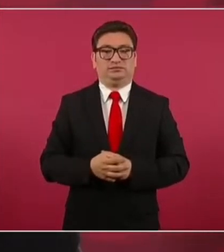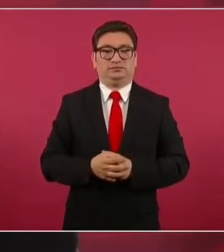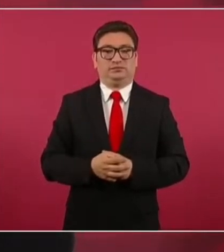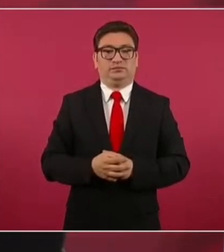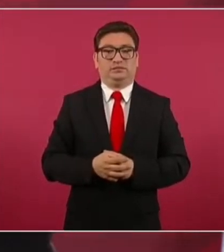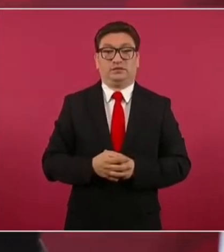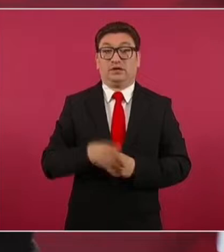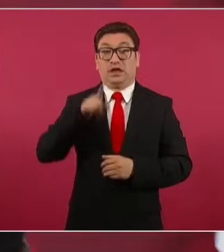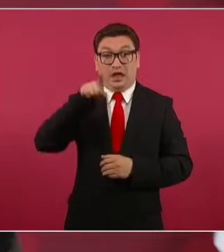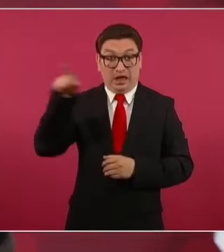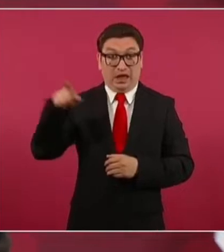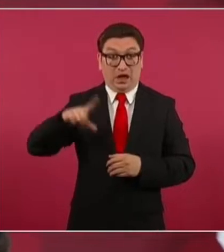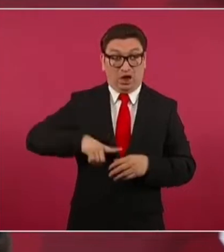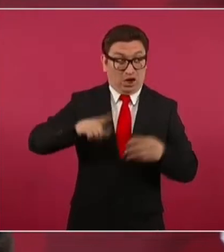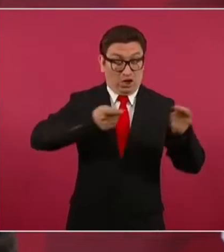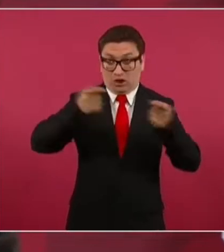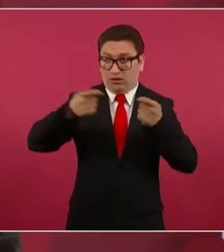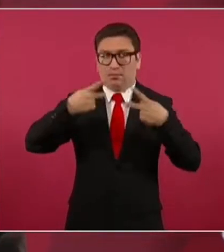No consultan